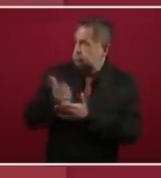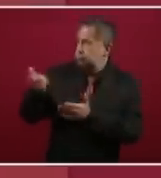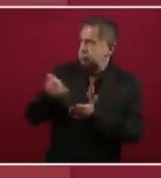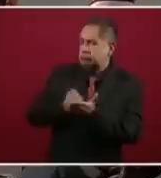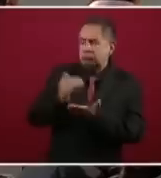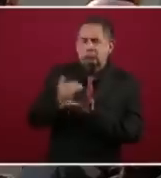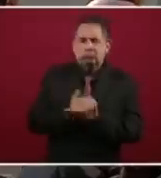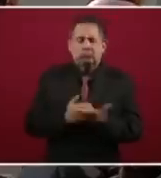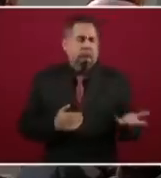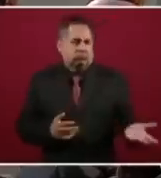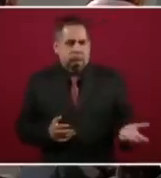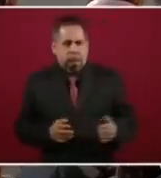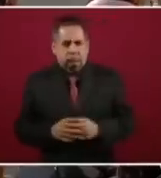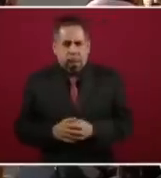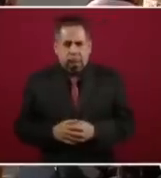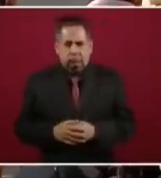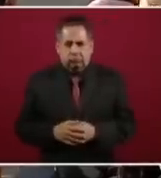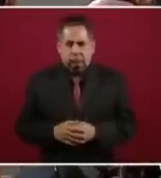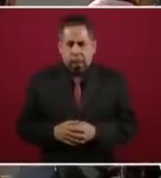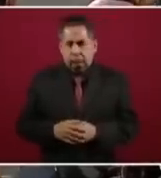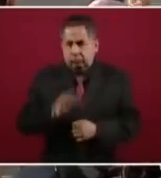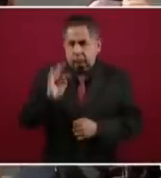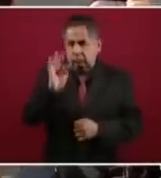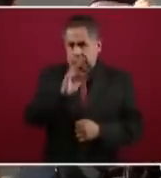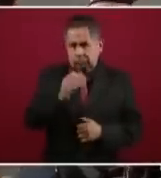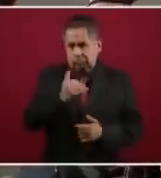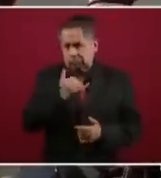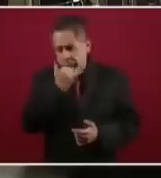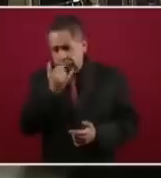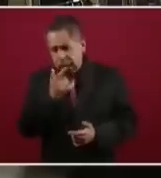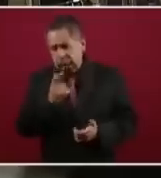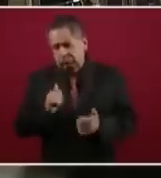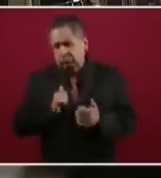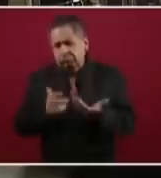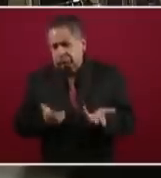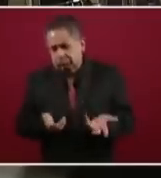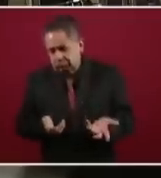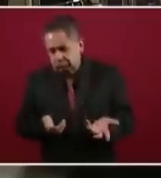No sé si sería un error o más bien una ventaja, ¿no?